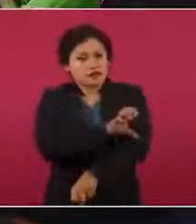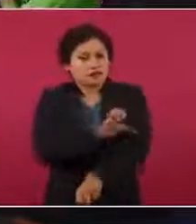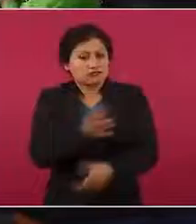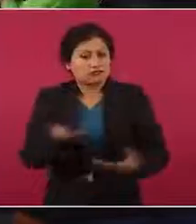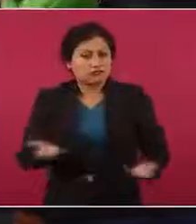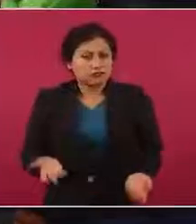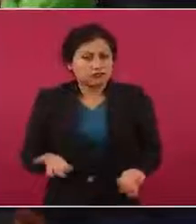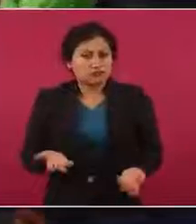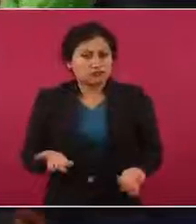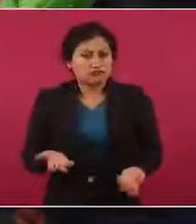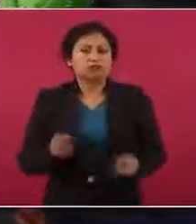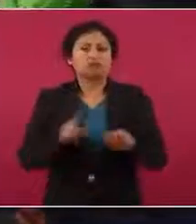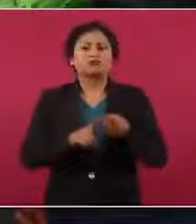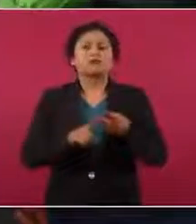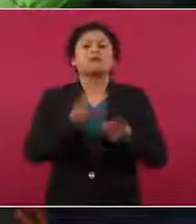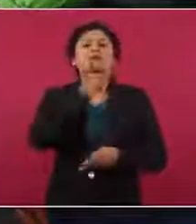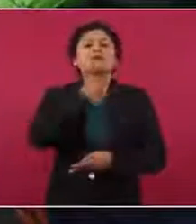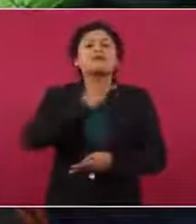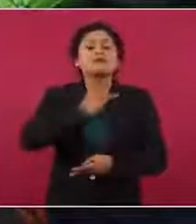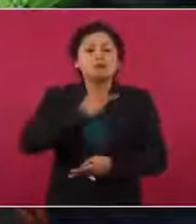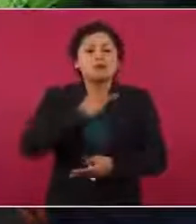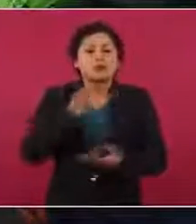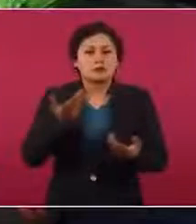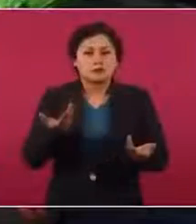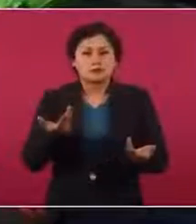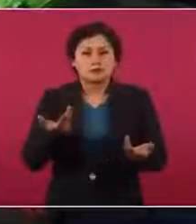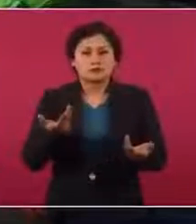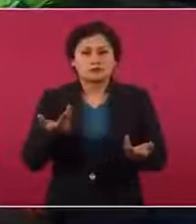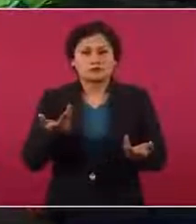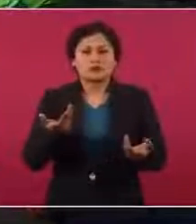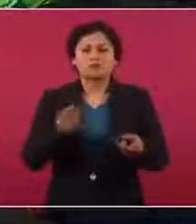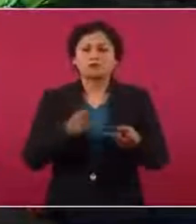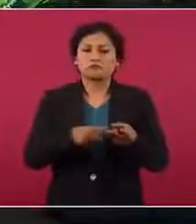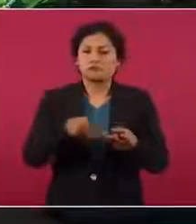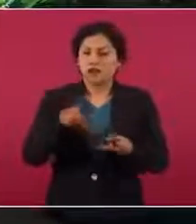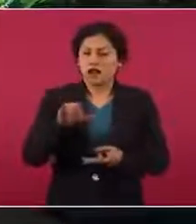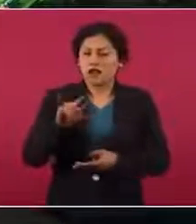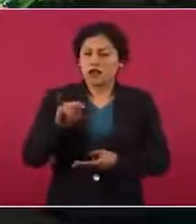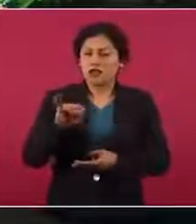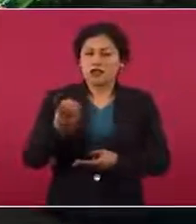en materia petrolera, en el manejo de litio.